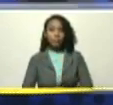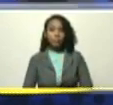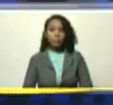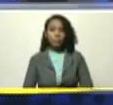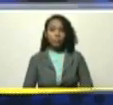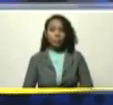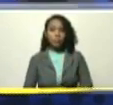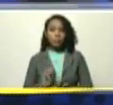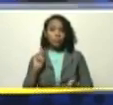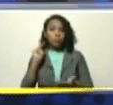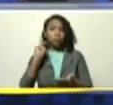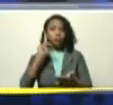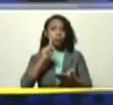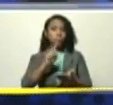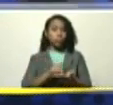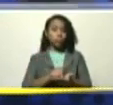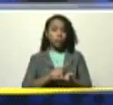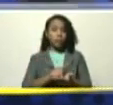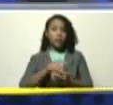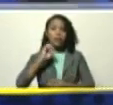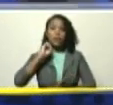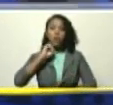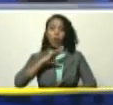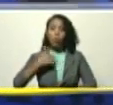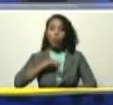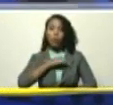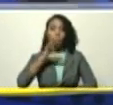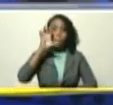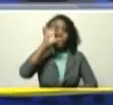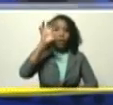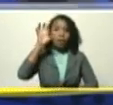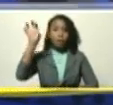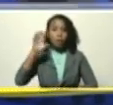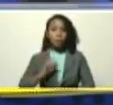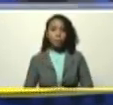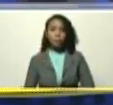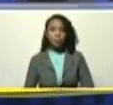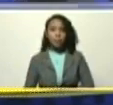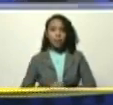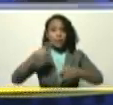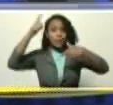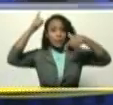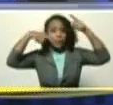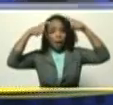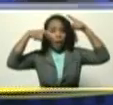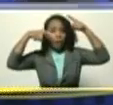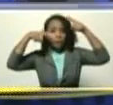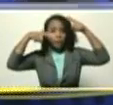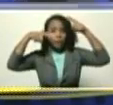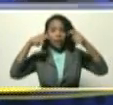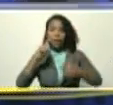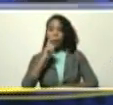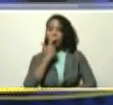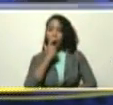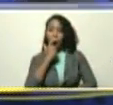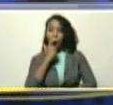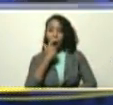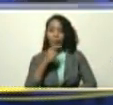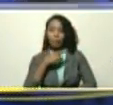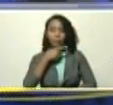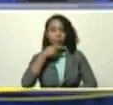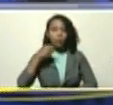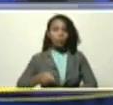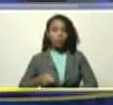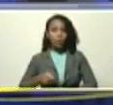que iban llegando a la historia de nuestros países, Hugo Chávez y Vladimir Putin, se conocieran,